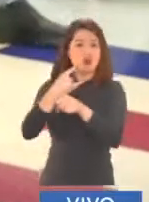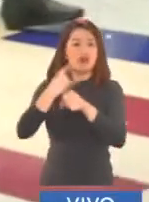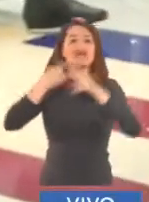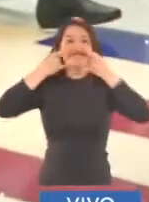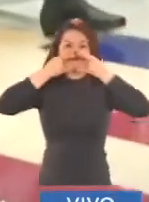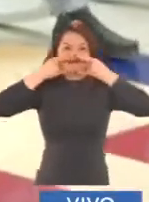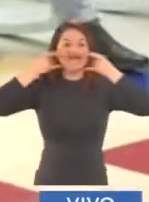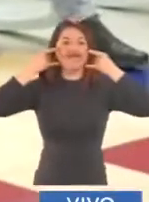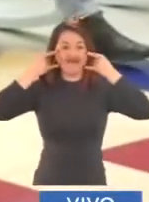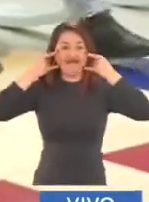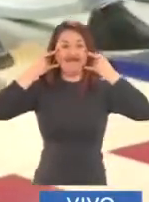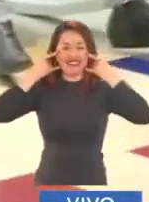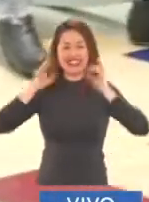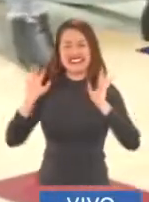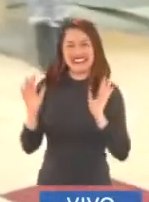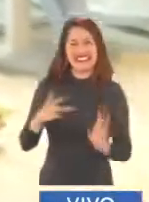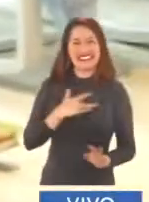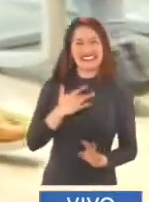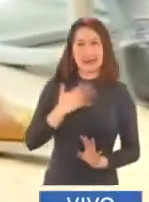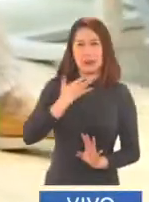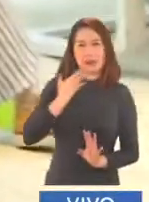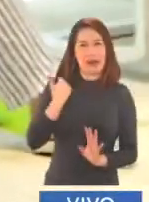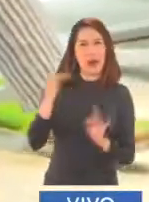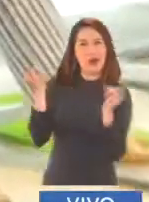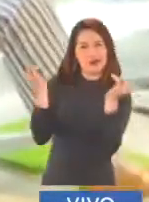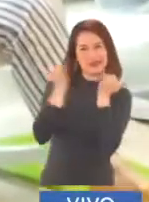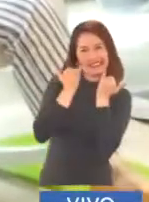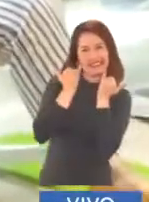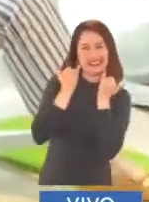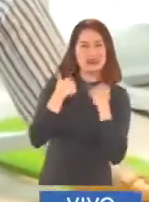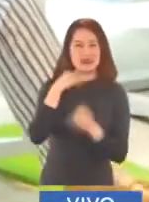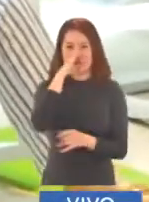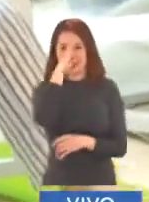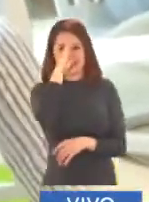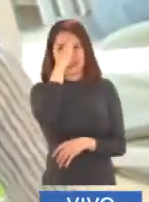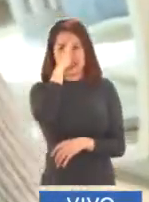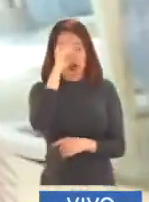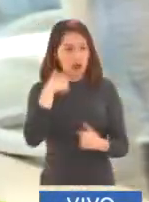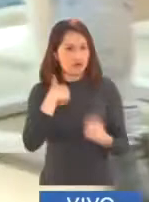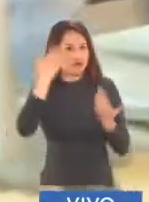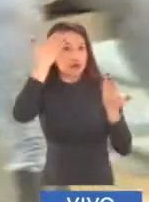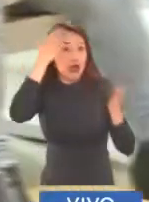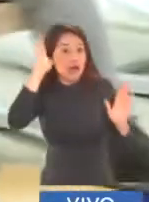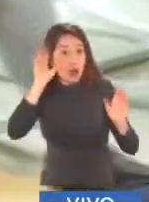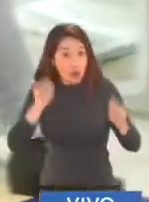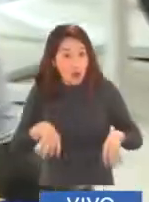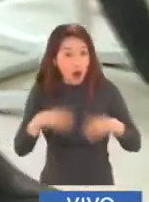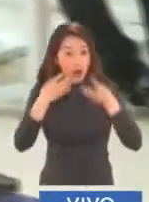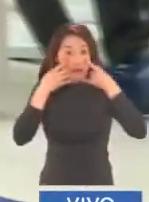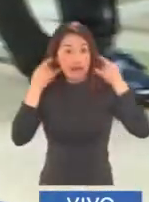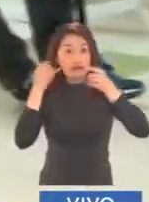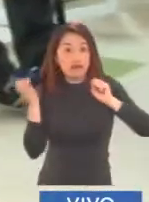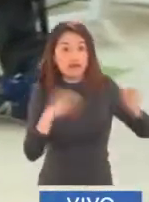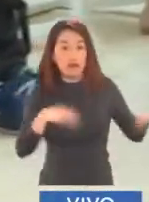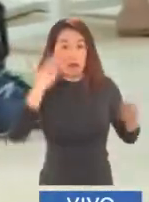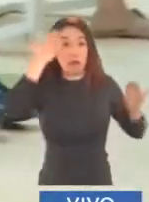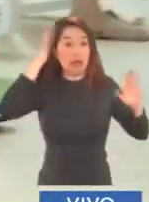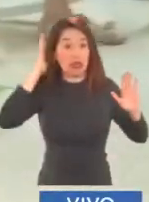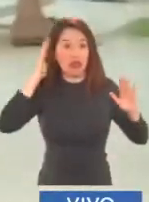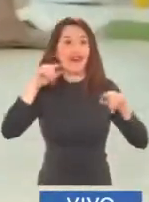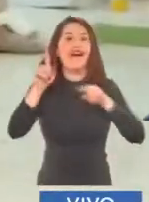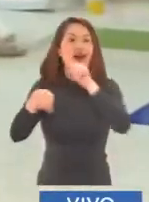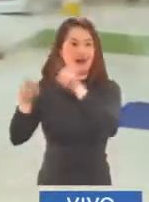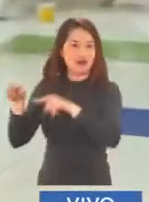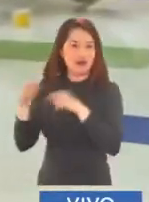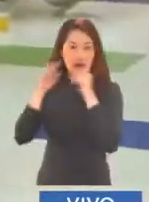porque todavía no se sienten tan seguros de quitárselo. Otros nos dicen que no conocían que a partir de hoy ya se lo podían quitar, pero pues el panorama está